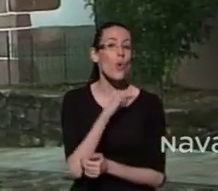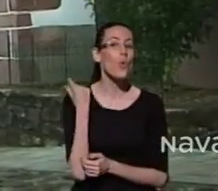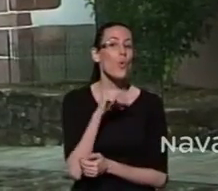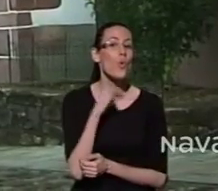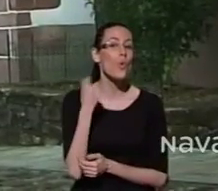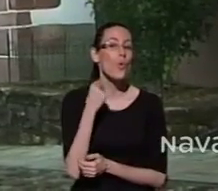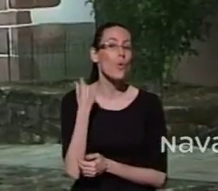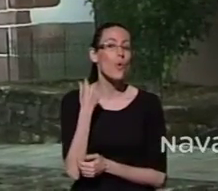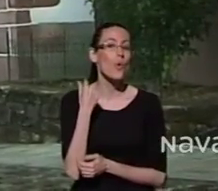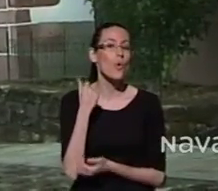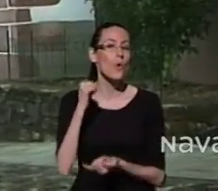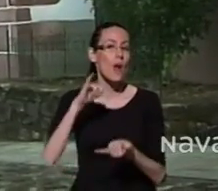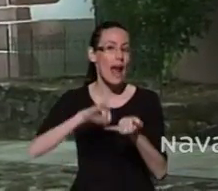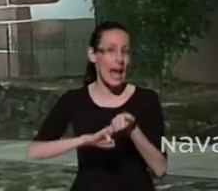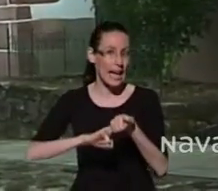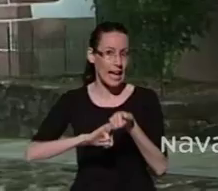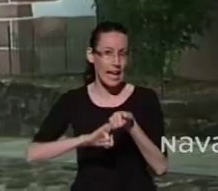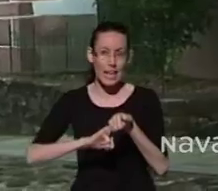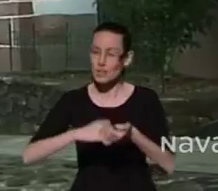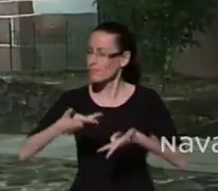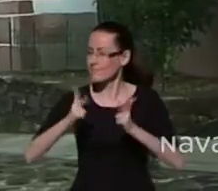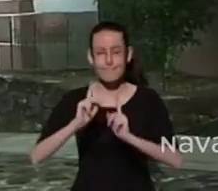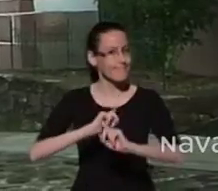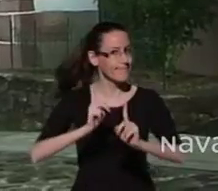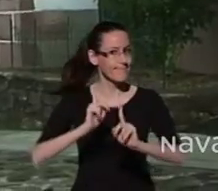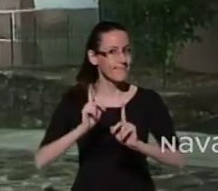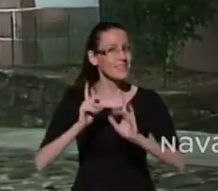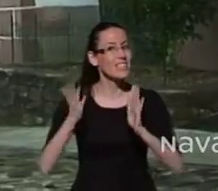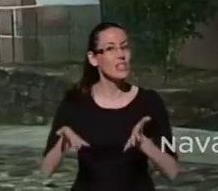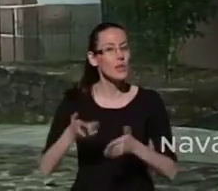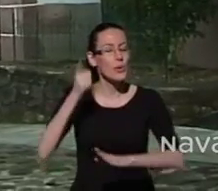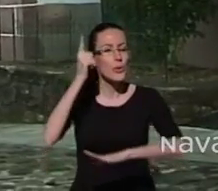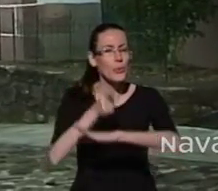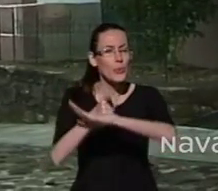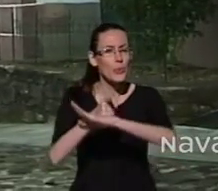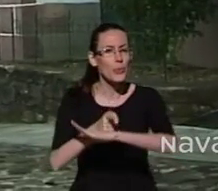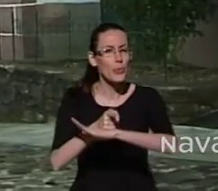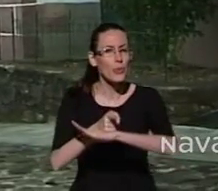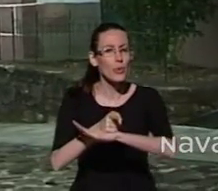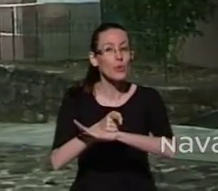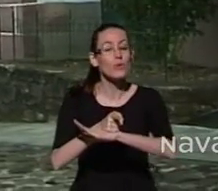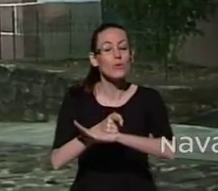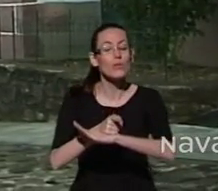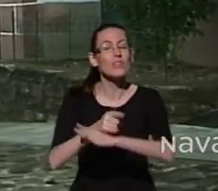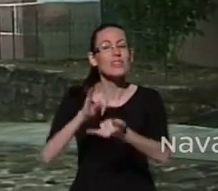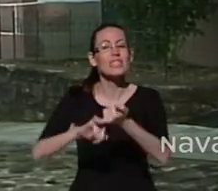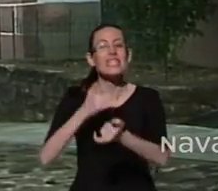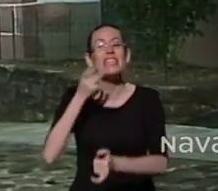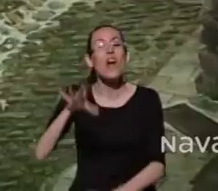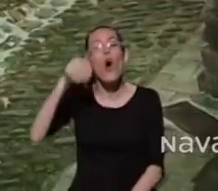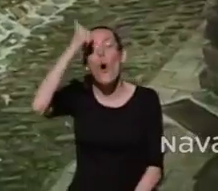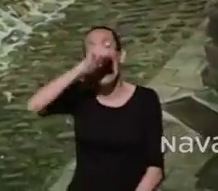No eran de la misma sangre, se podían haber casado. Y le hicieron casar con uno de Doña María. ¿Sí? Le hicieron